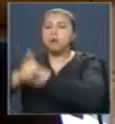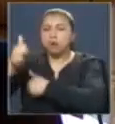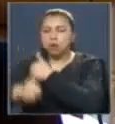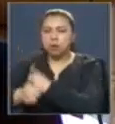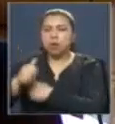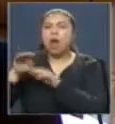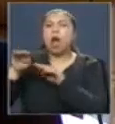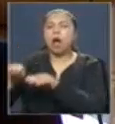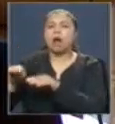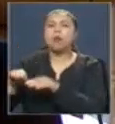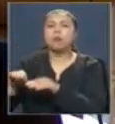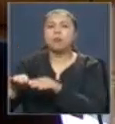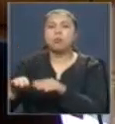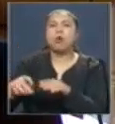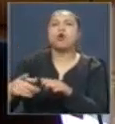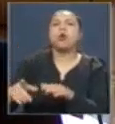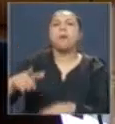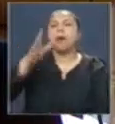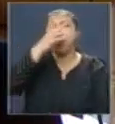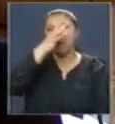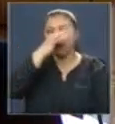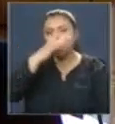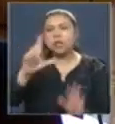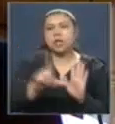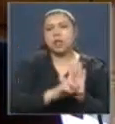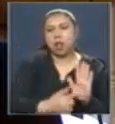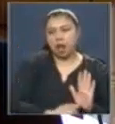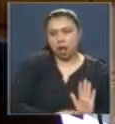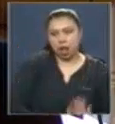para poder hacerles a la ley.